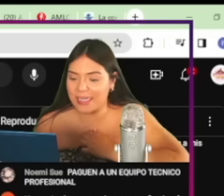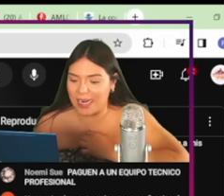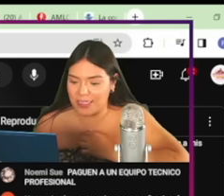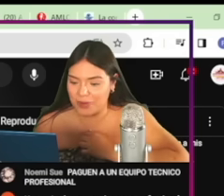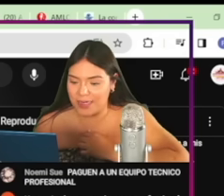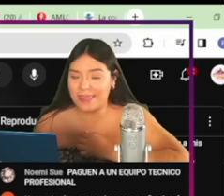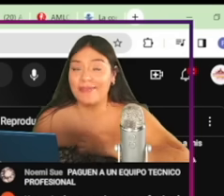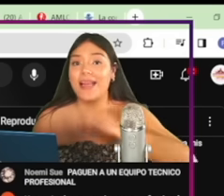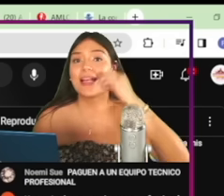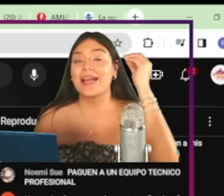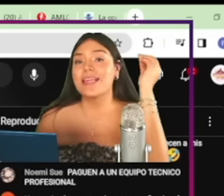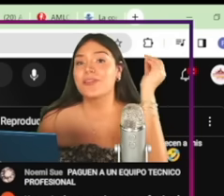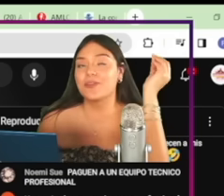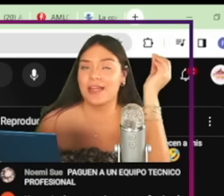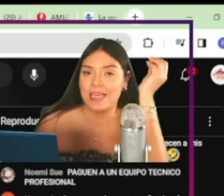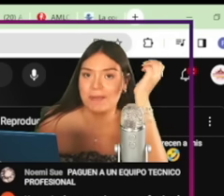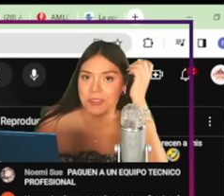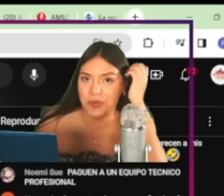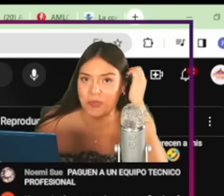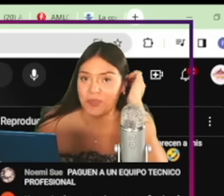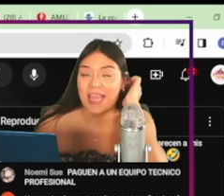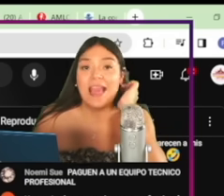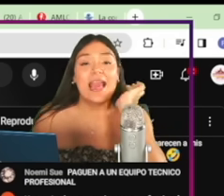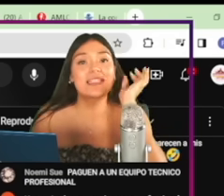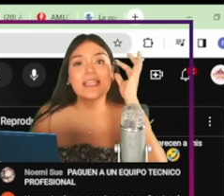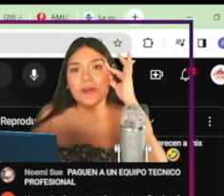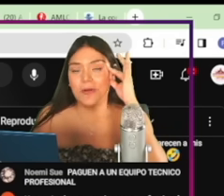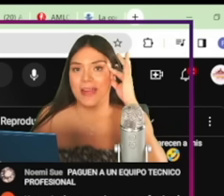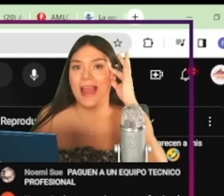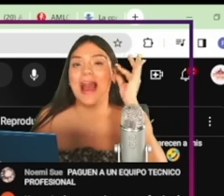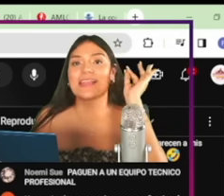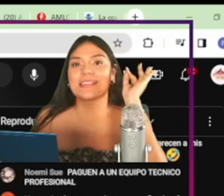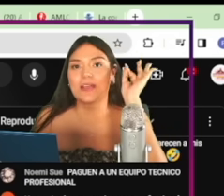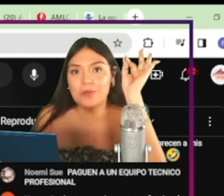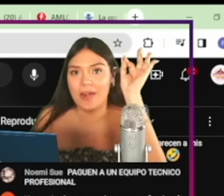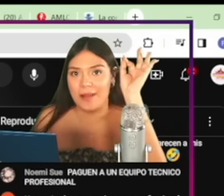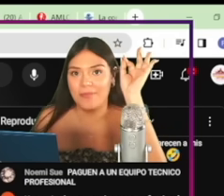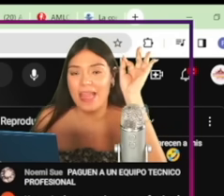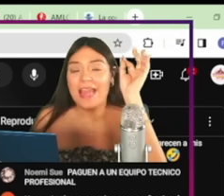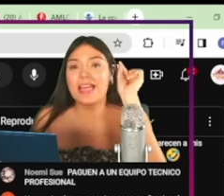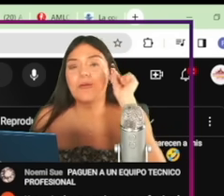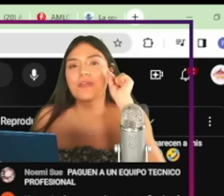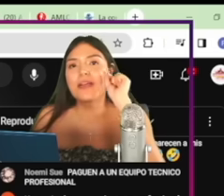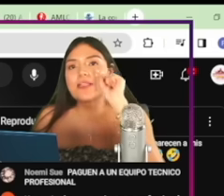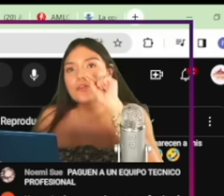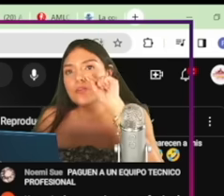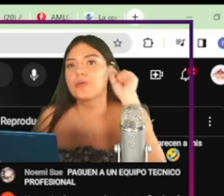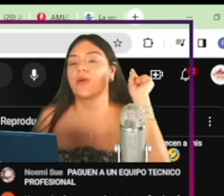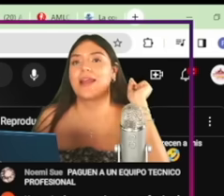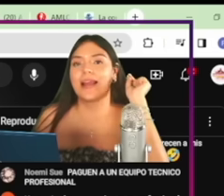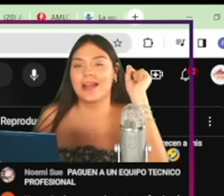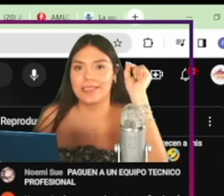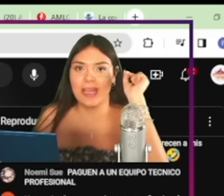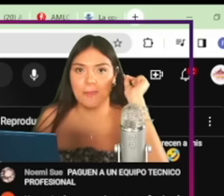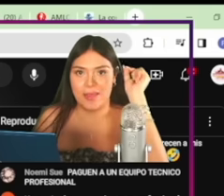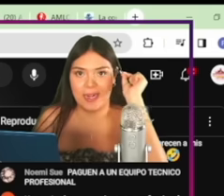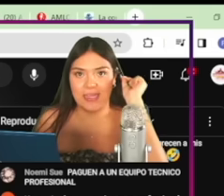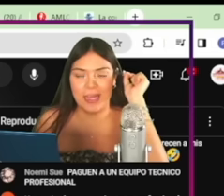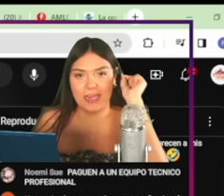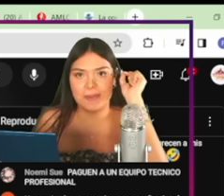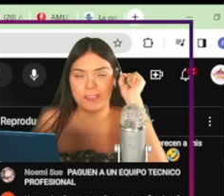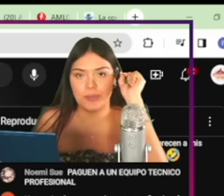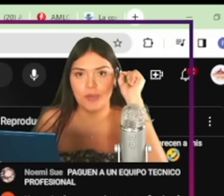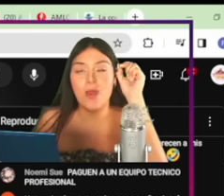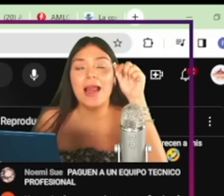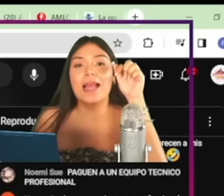las declaraciones del cariñito de Daniel Bisogno. Este joven asegura que cuando él estuvo en la casa del Pedregal de